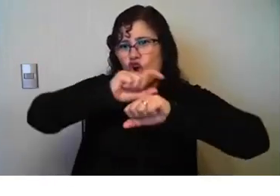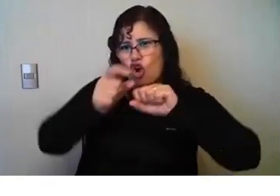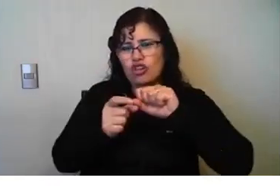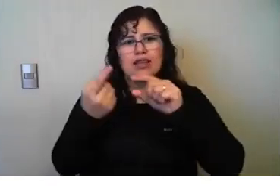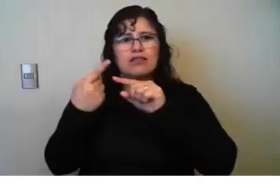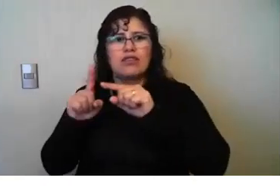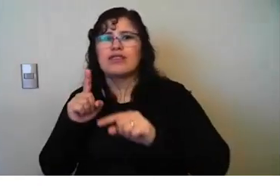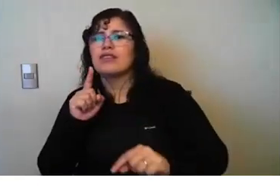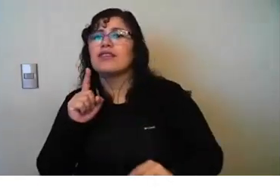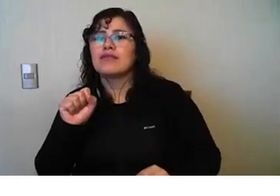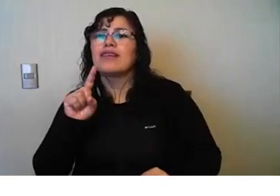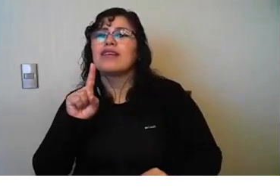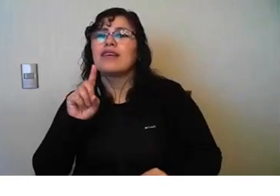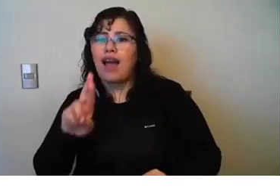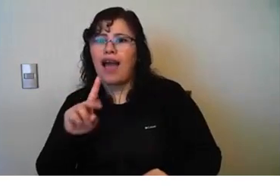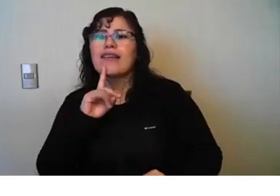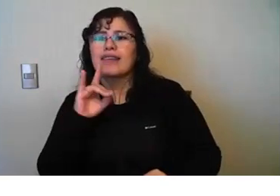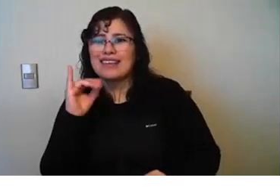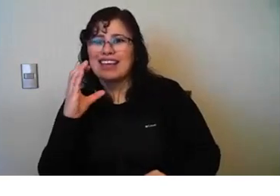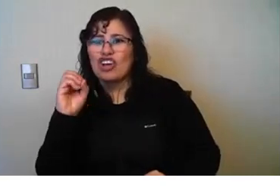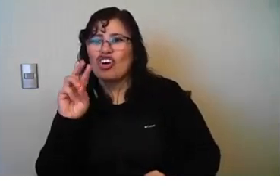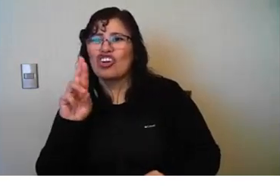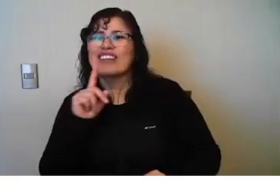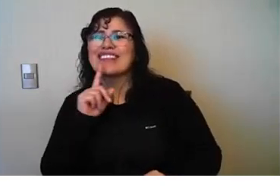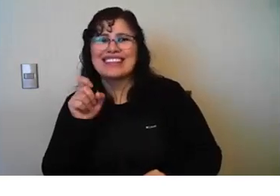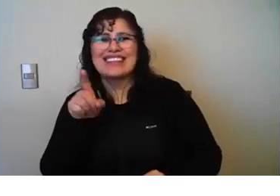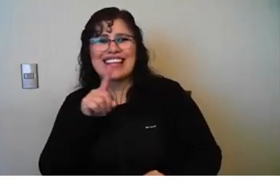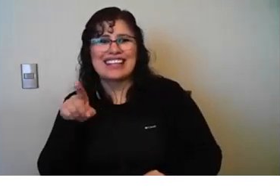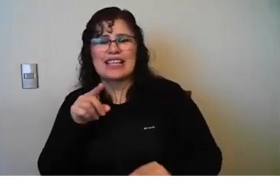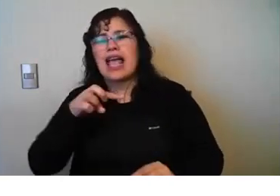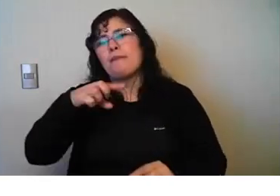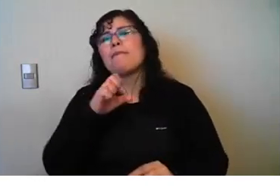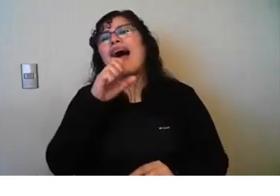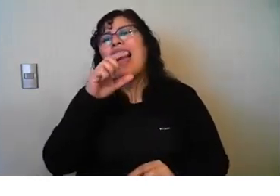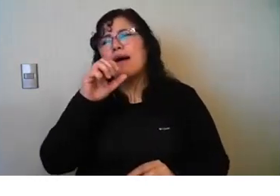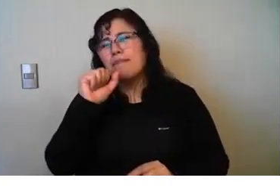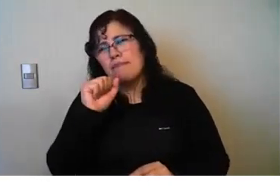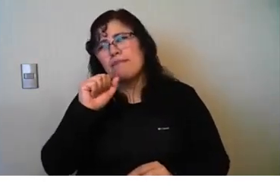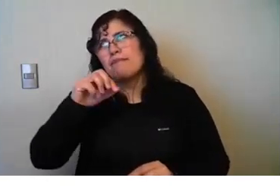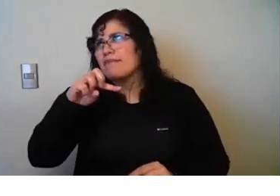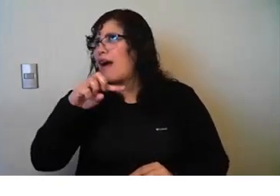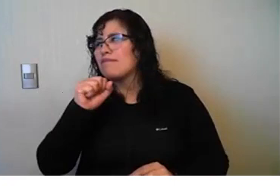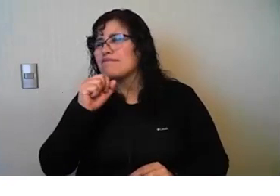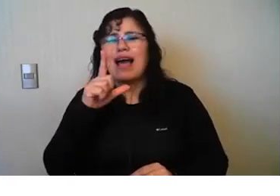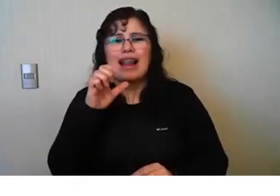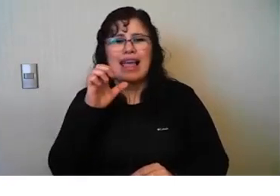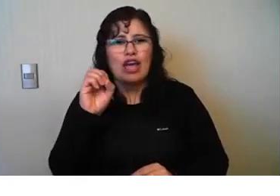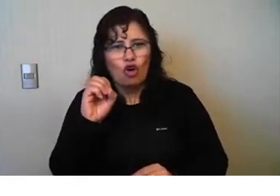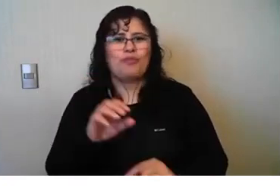arquicórtex. A diferencia del cerebelo, habíamos visto que el cerebelo en todas las